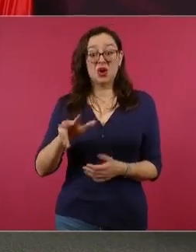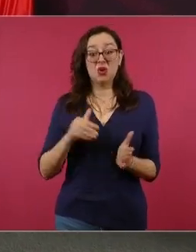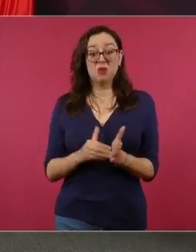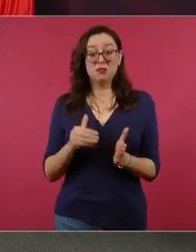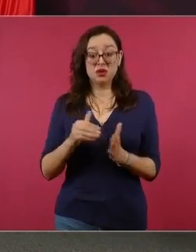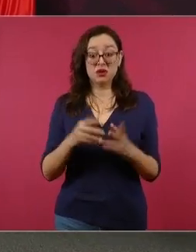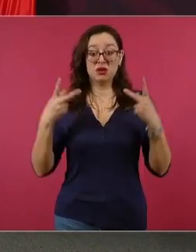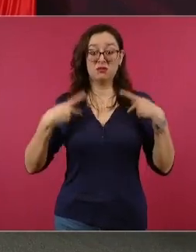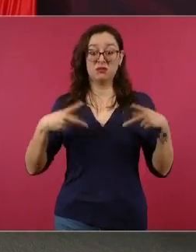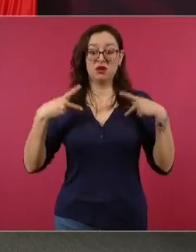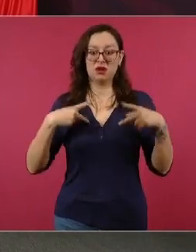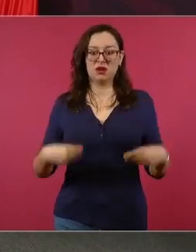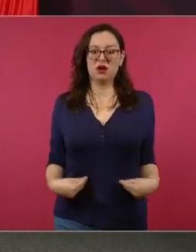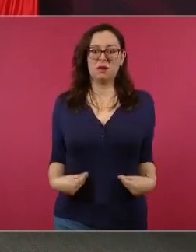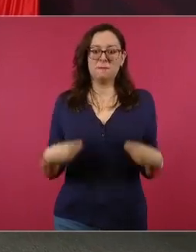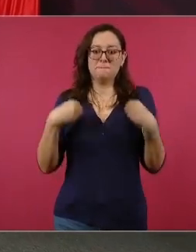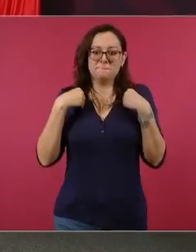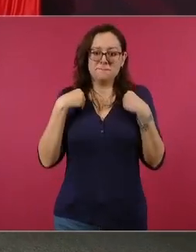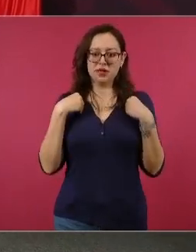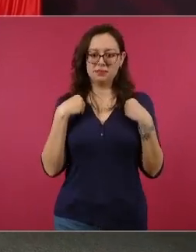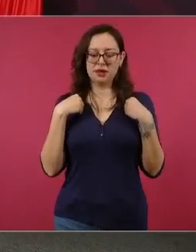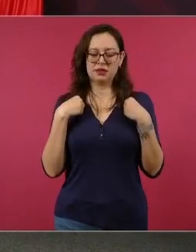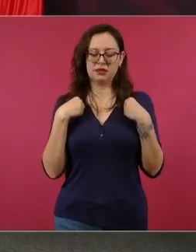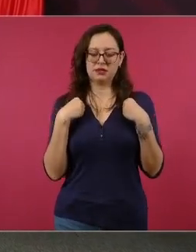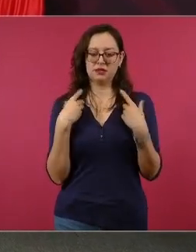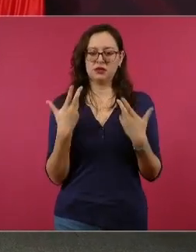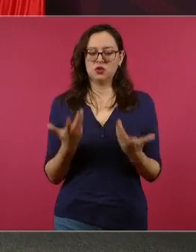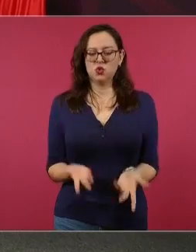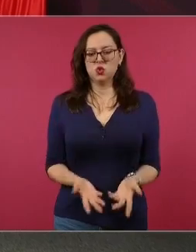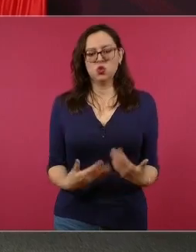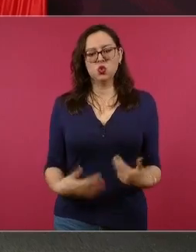México y mucha pobreza,